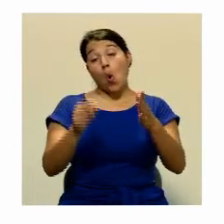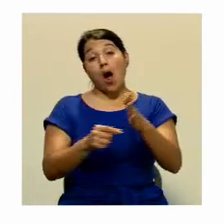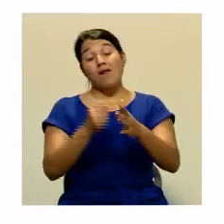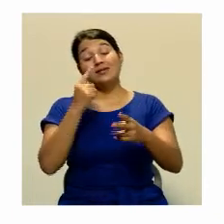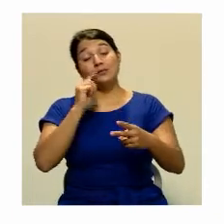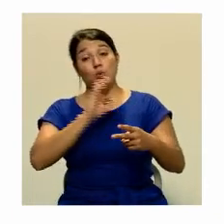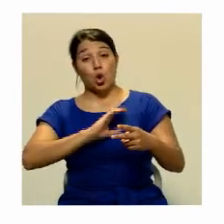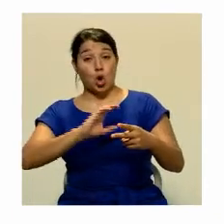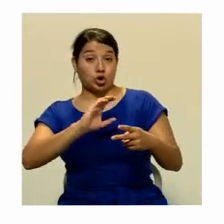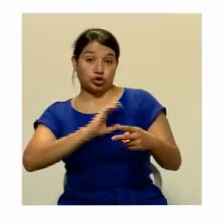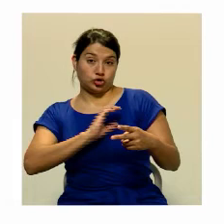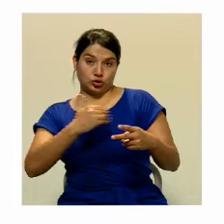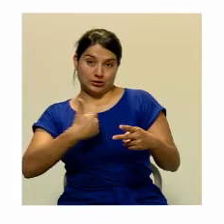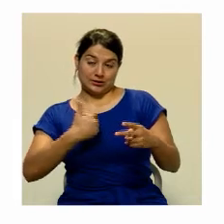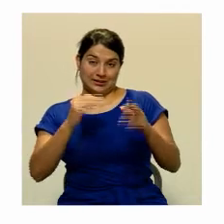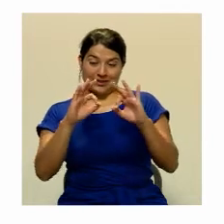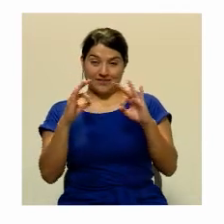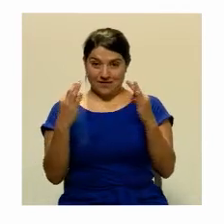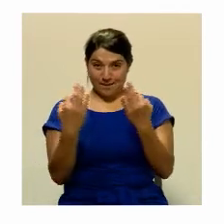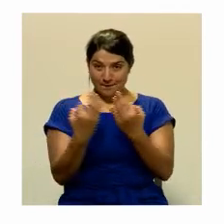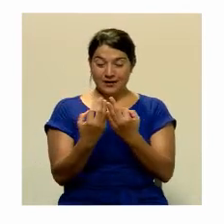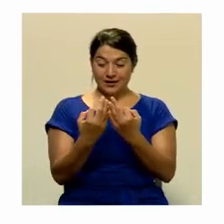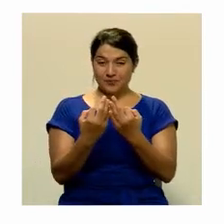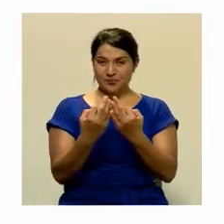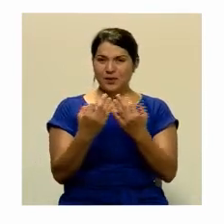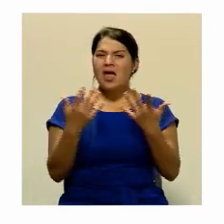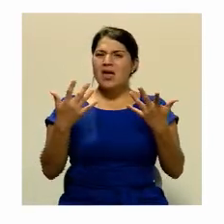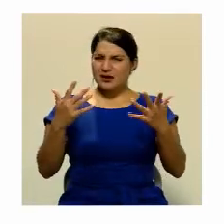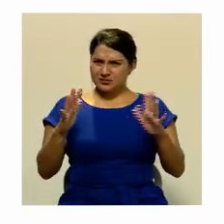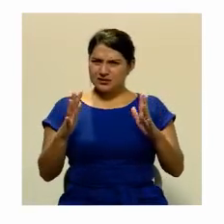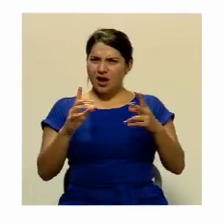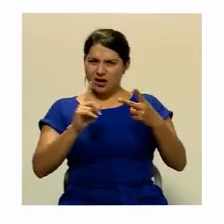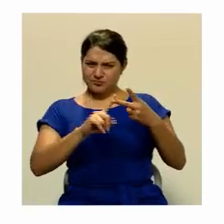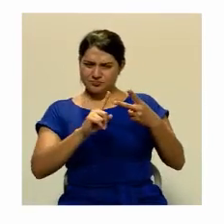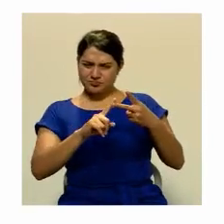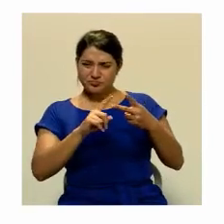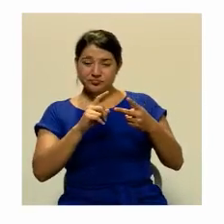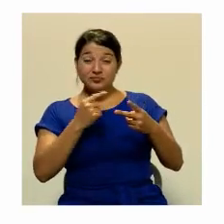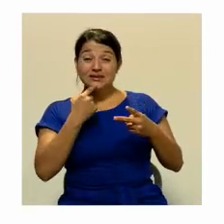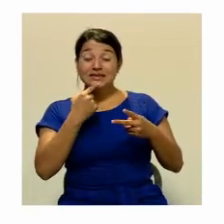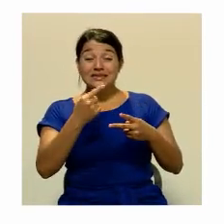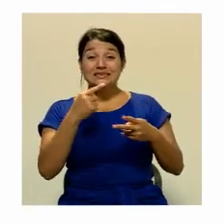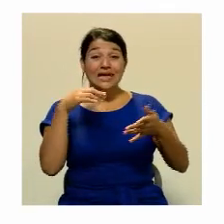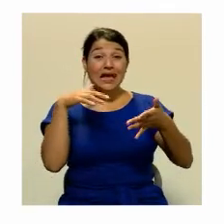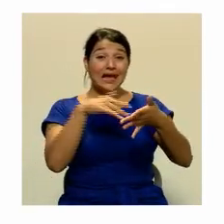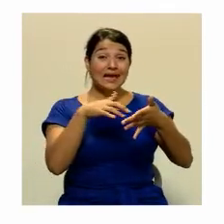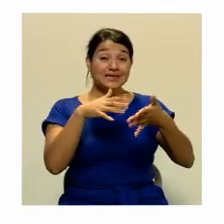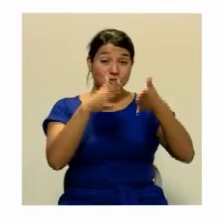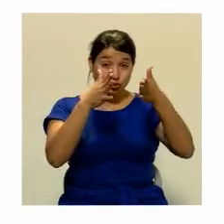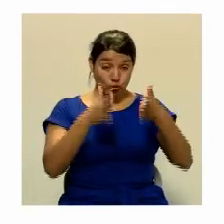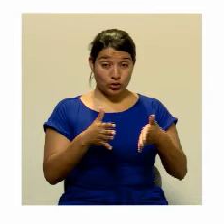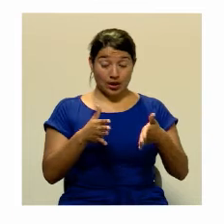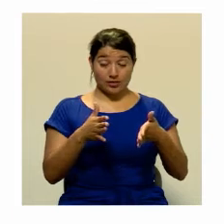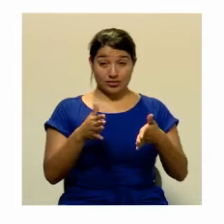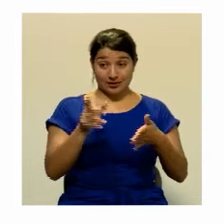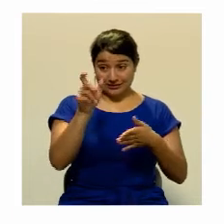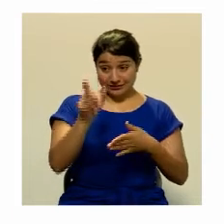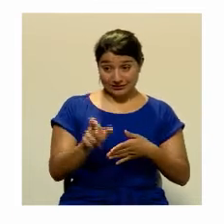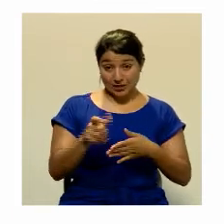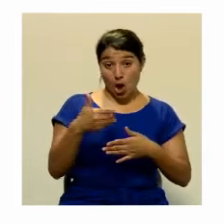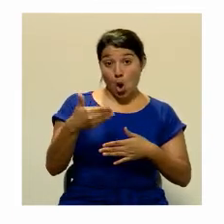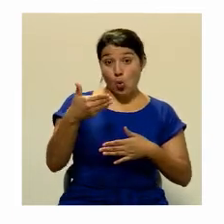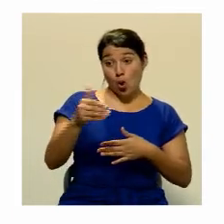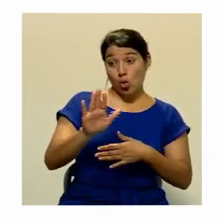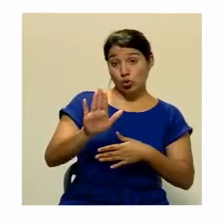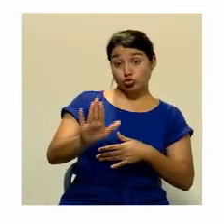la familia. Está muy estudiado que los estudiantes, cuando sus padres y